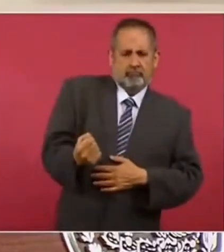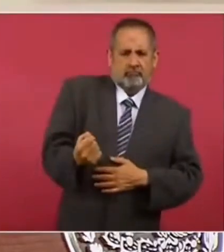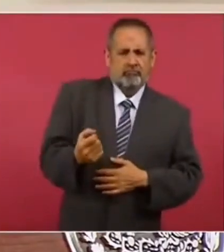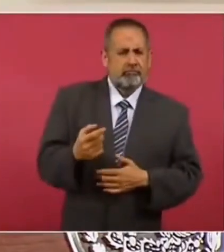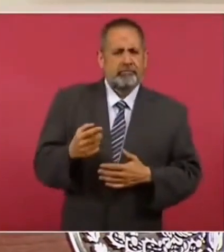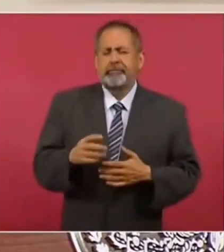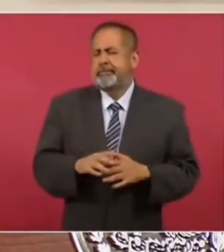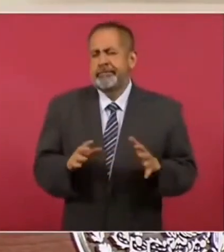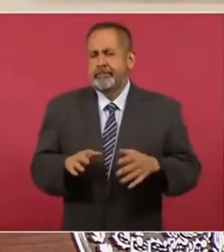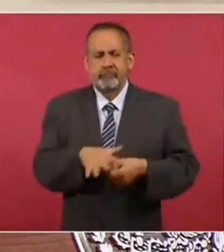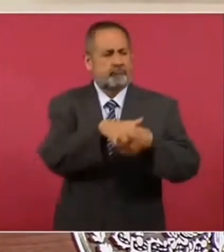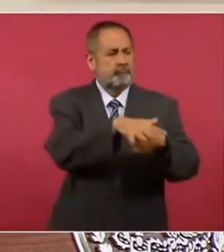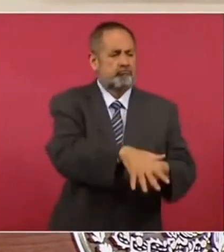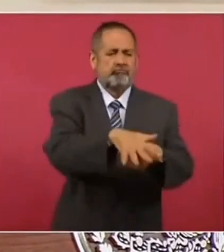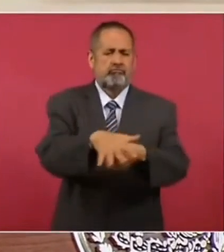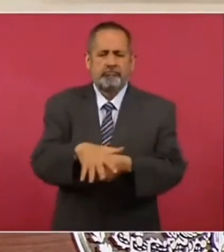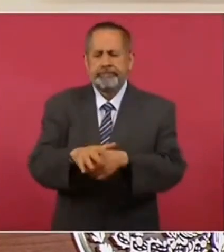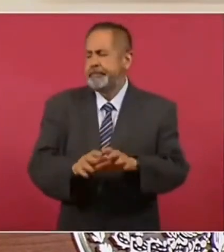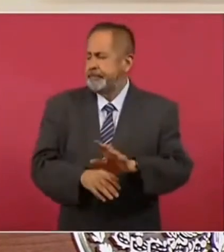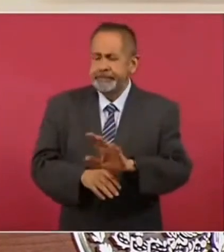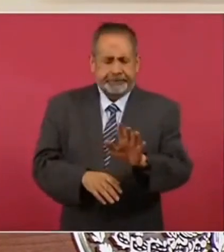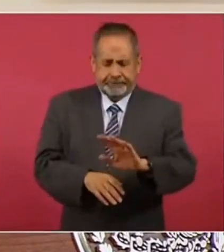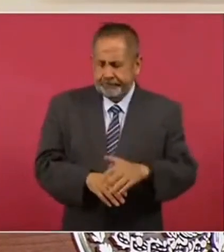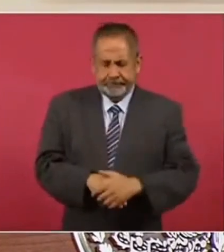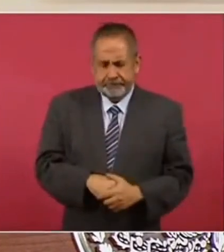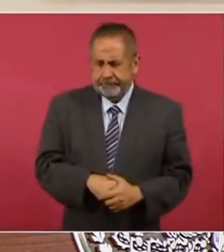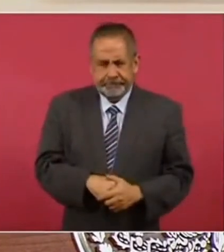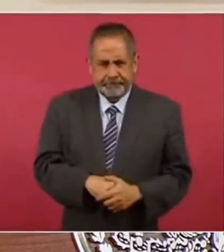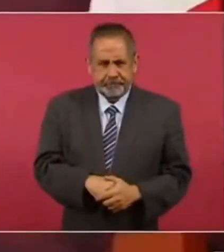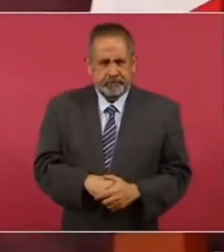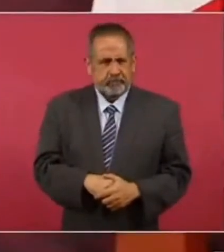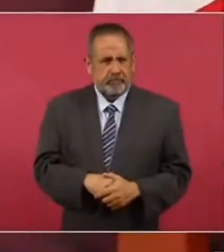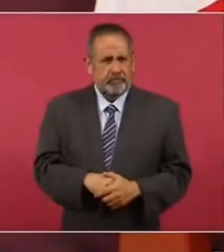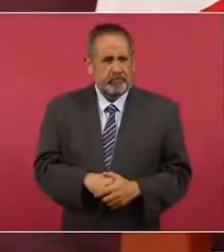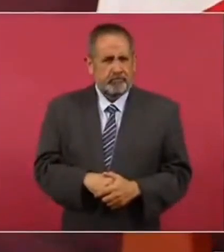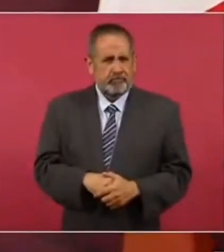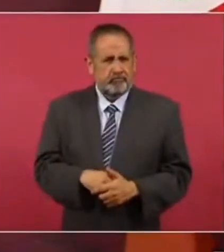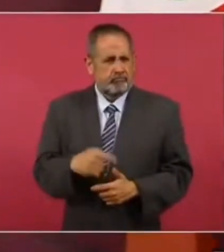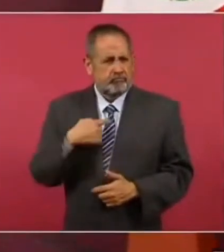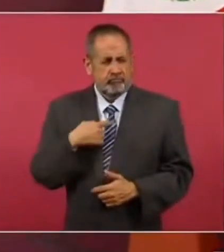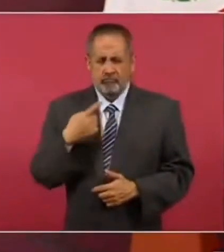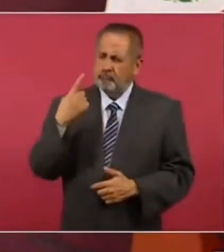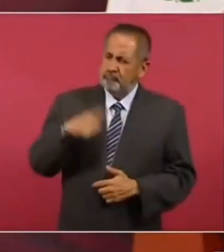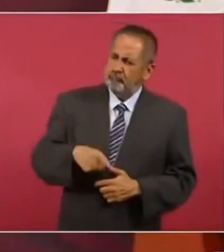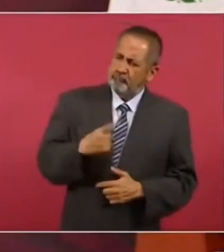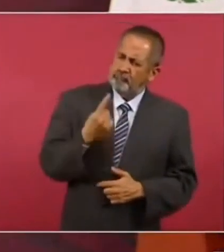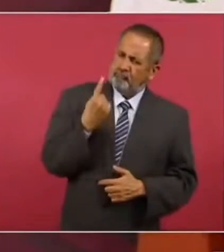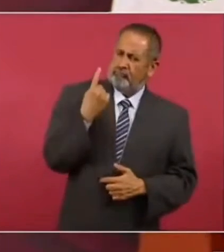es sometimiento, es poder